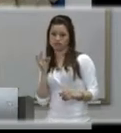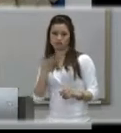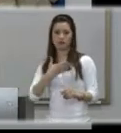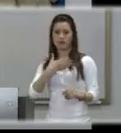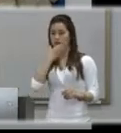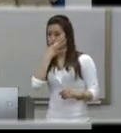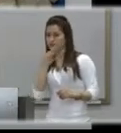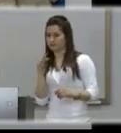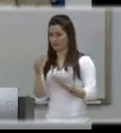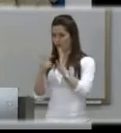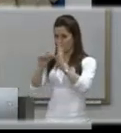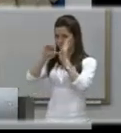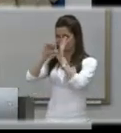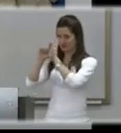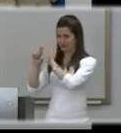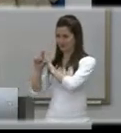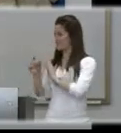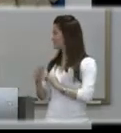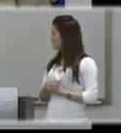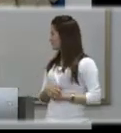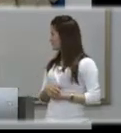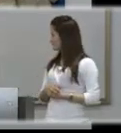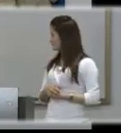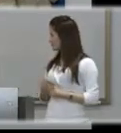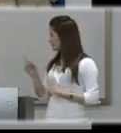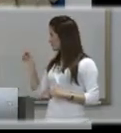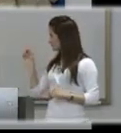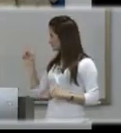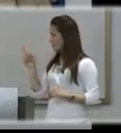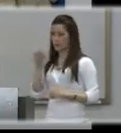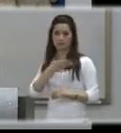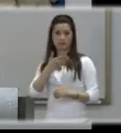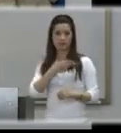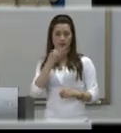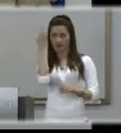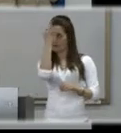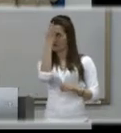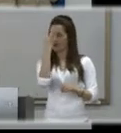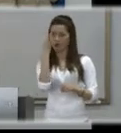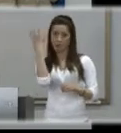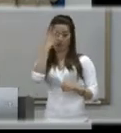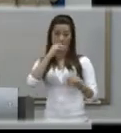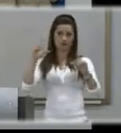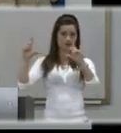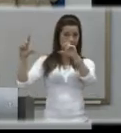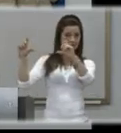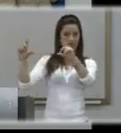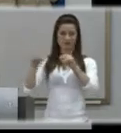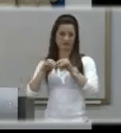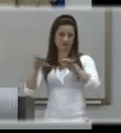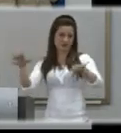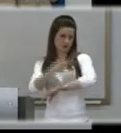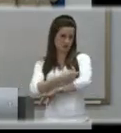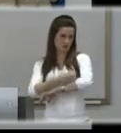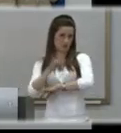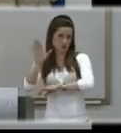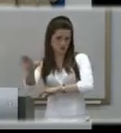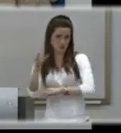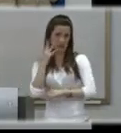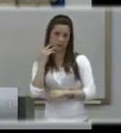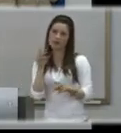o sea, maquillada en la cama, ¿sí? Como esos es como los mensajes sobre la